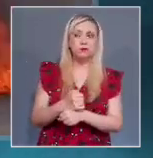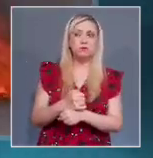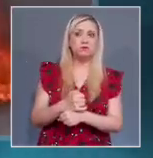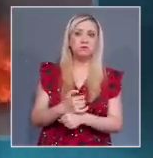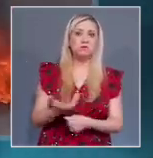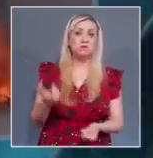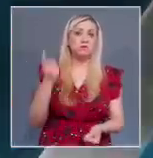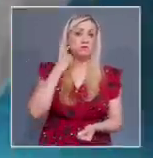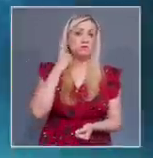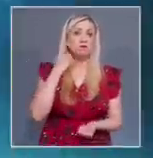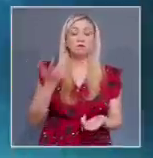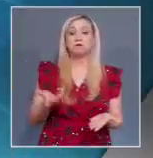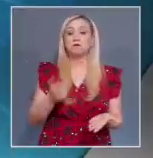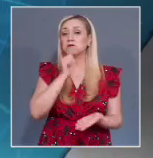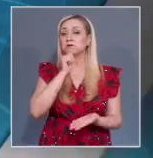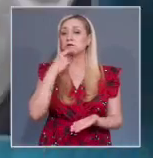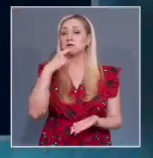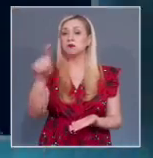procedimiento relevante.